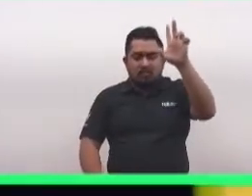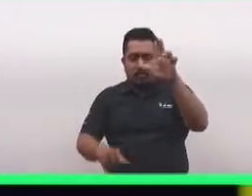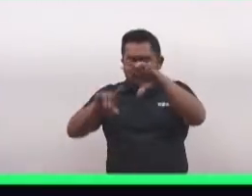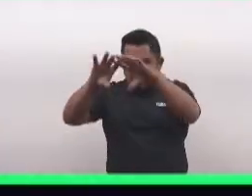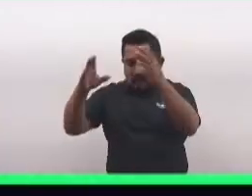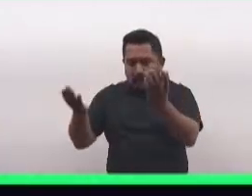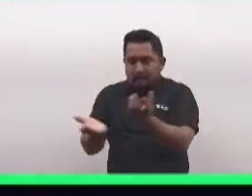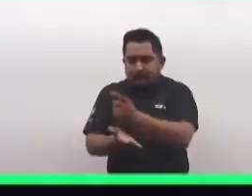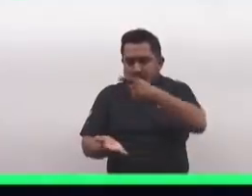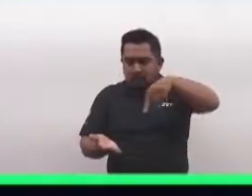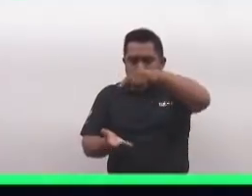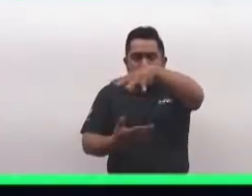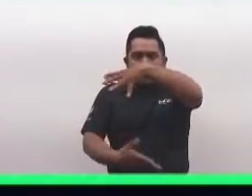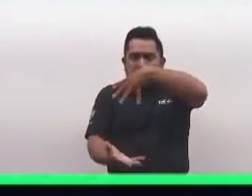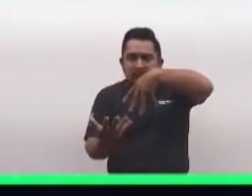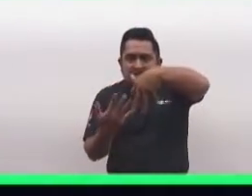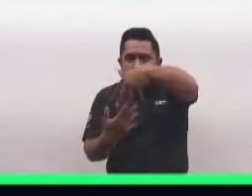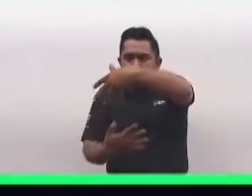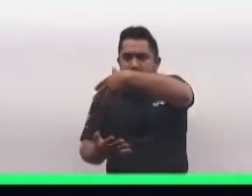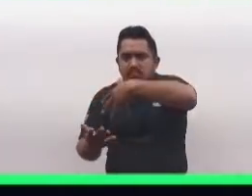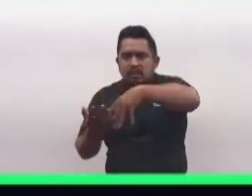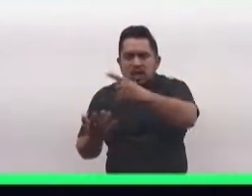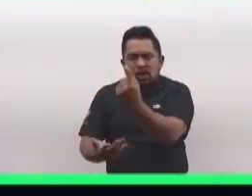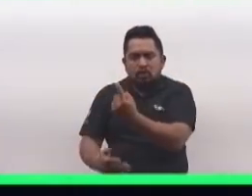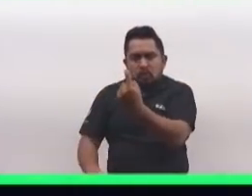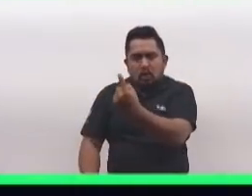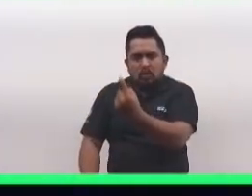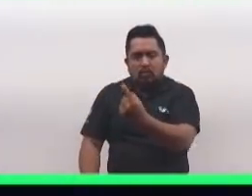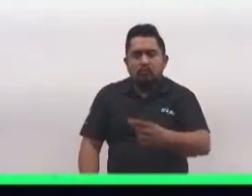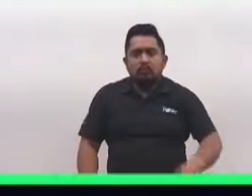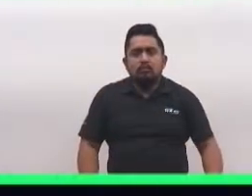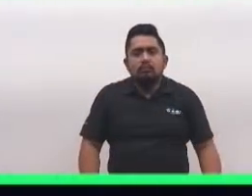formas desordenada y estaba como vacío